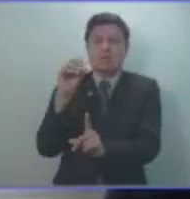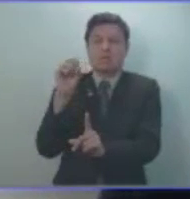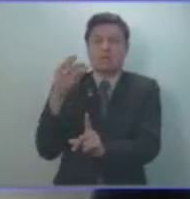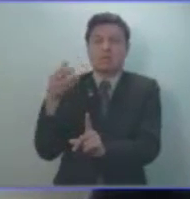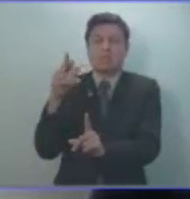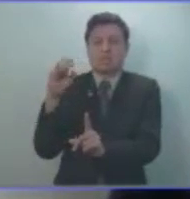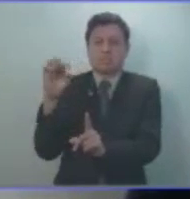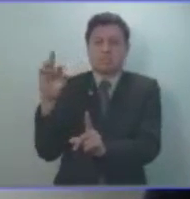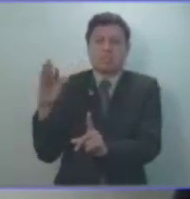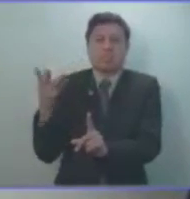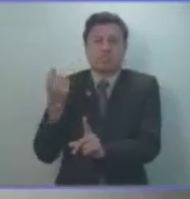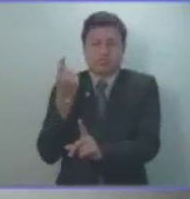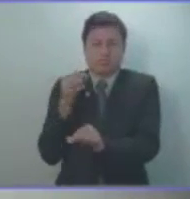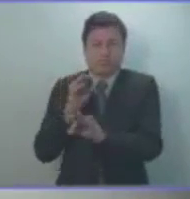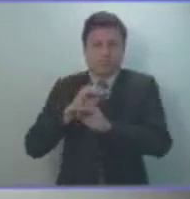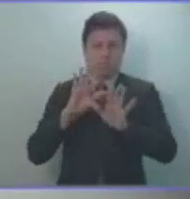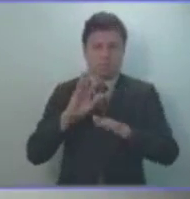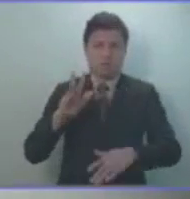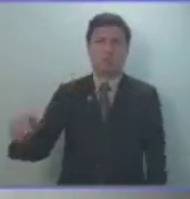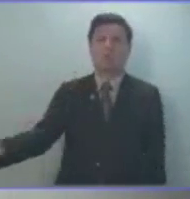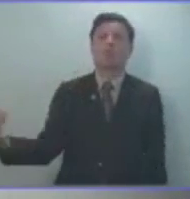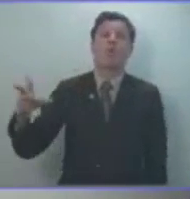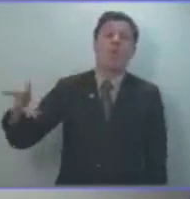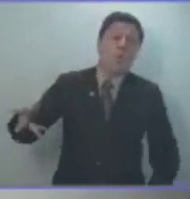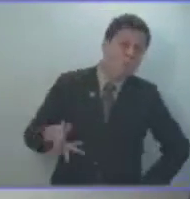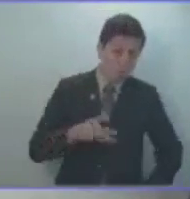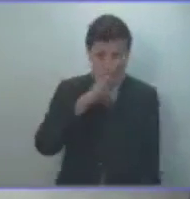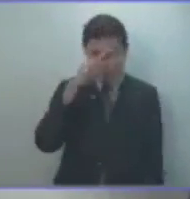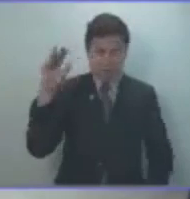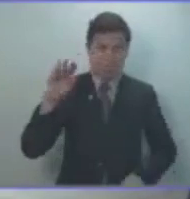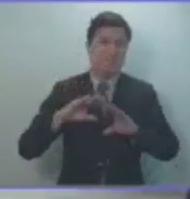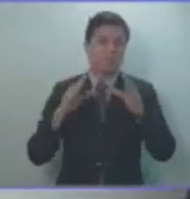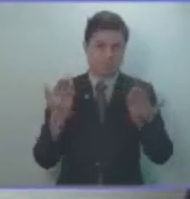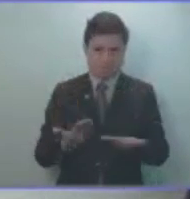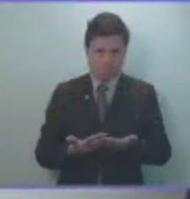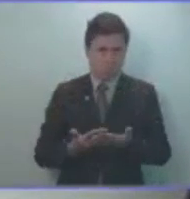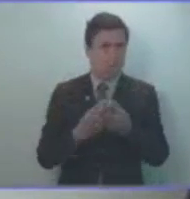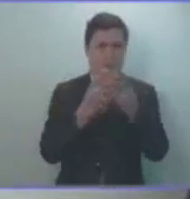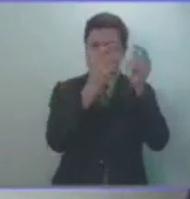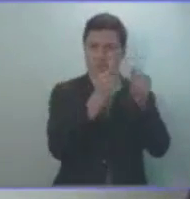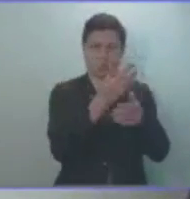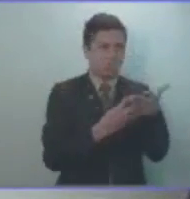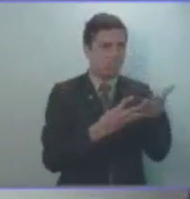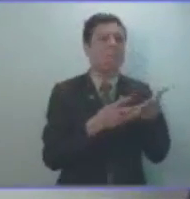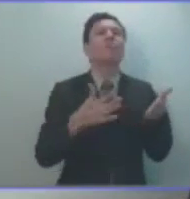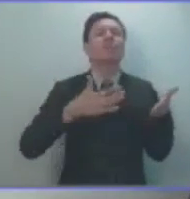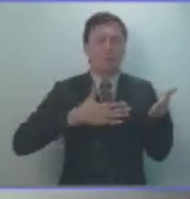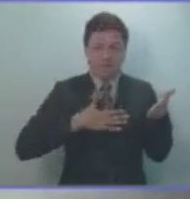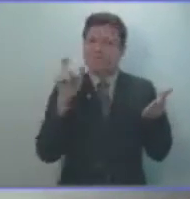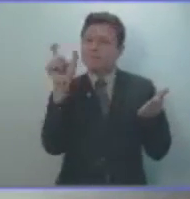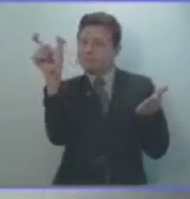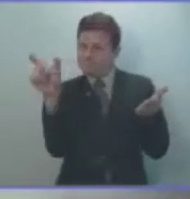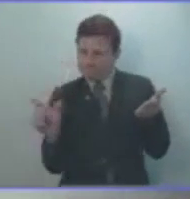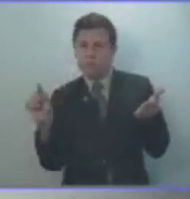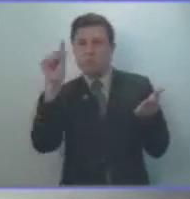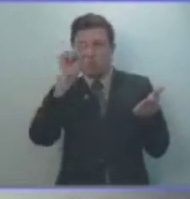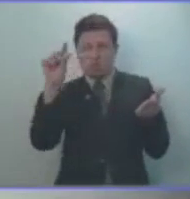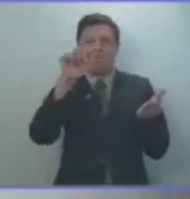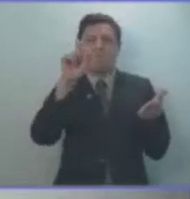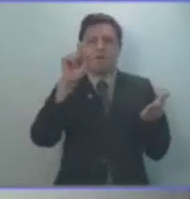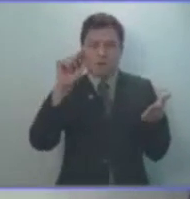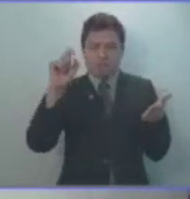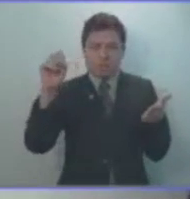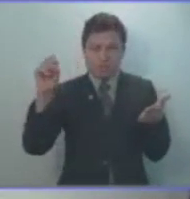está claro que no hay un tan solo país en el mundo que no tenga gastos de inteligencia, contrainteligencia,